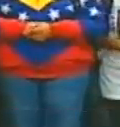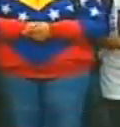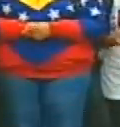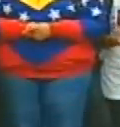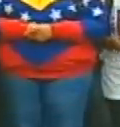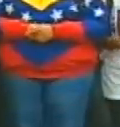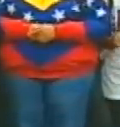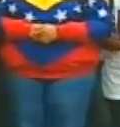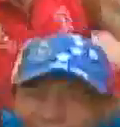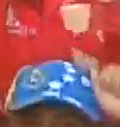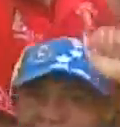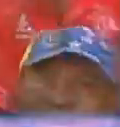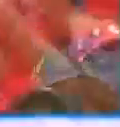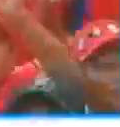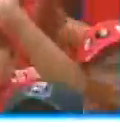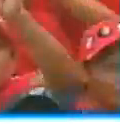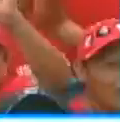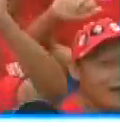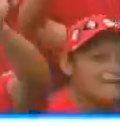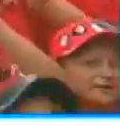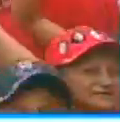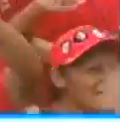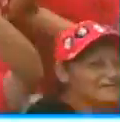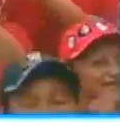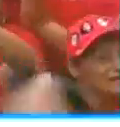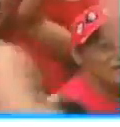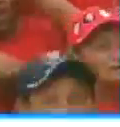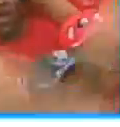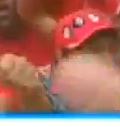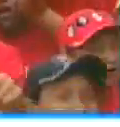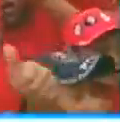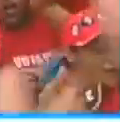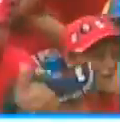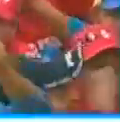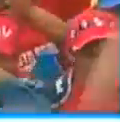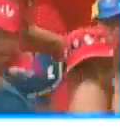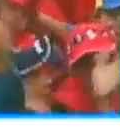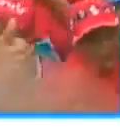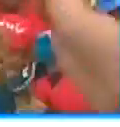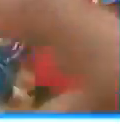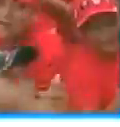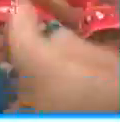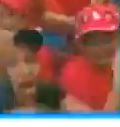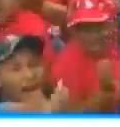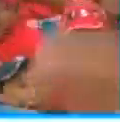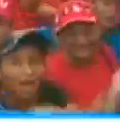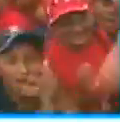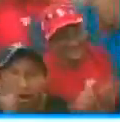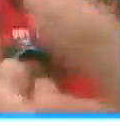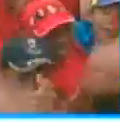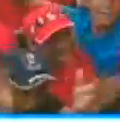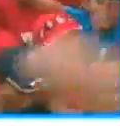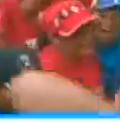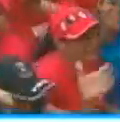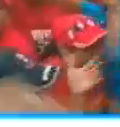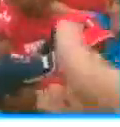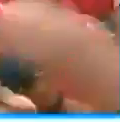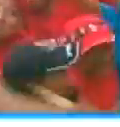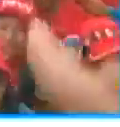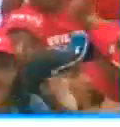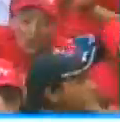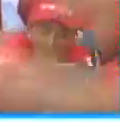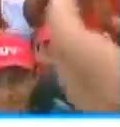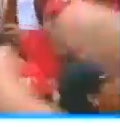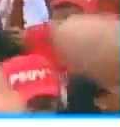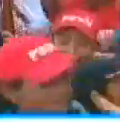Maduro. Bueno, le doy un gran abrazo a todo el pueblo de Apure y del llano venezolano. Todo el llano